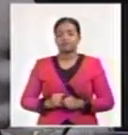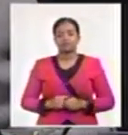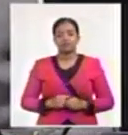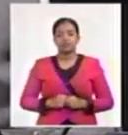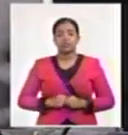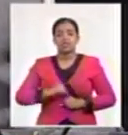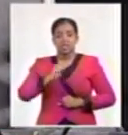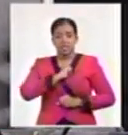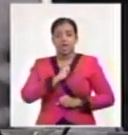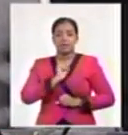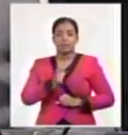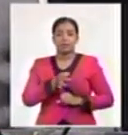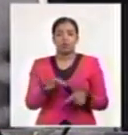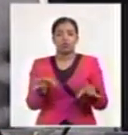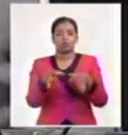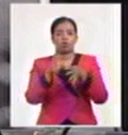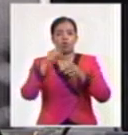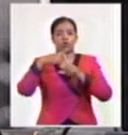Y